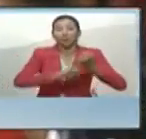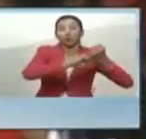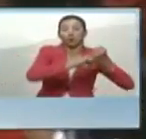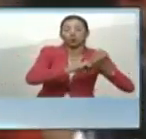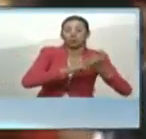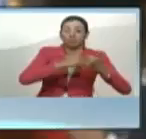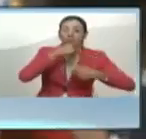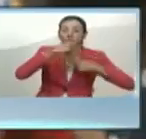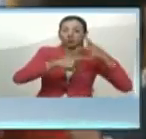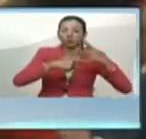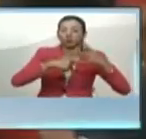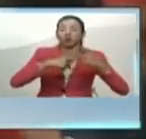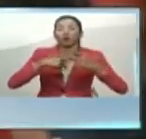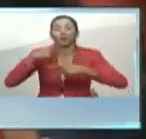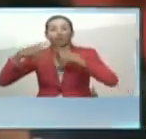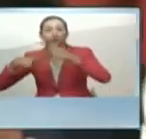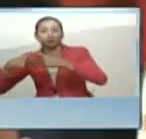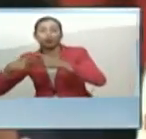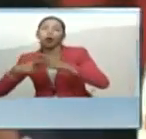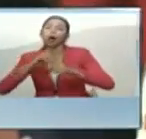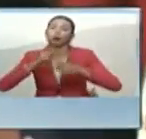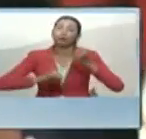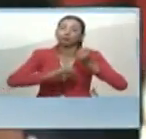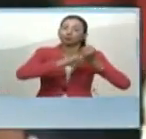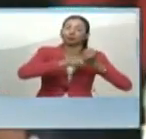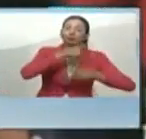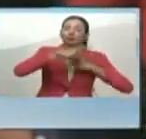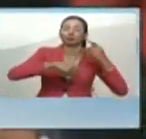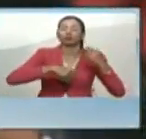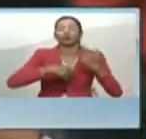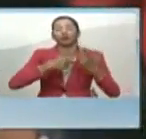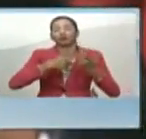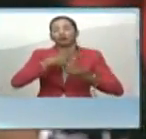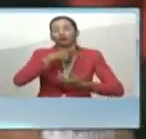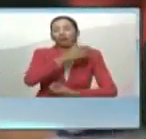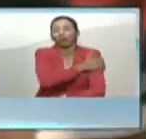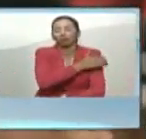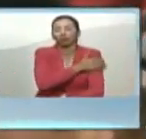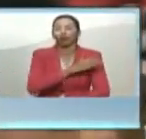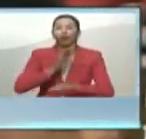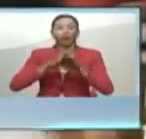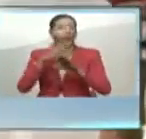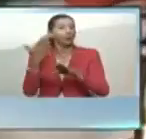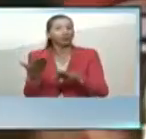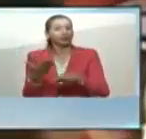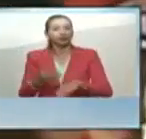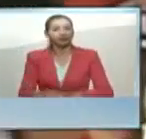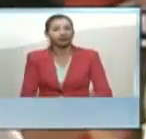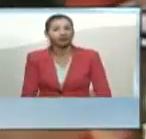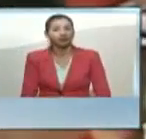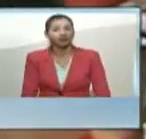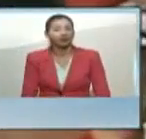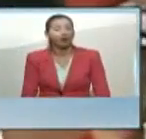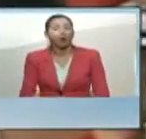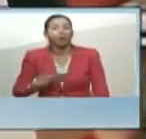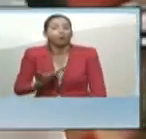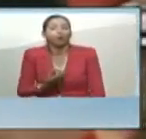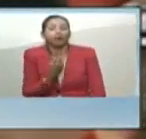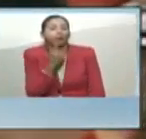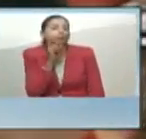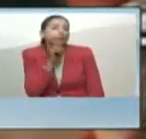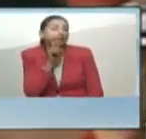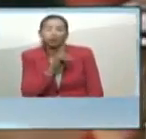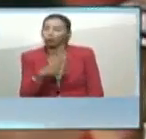fortalecen al proceso de la oposición. ¿Por qué? Porque no cabe o no podemos mentir en esto, que